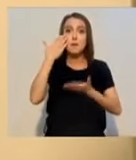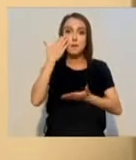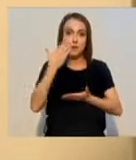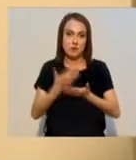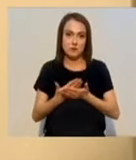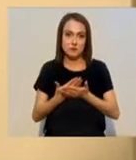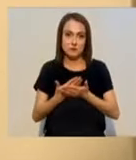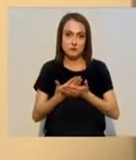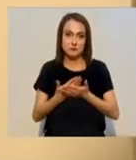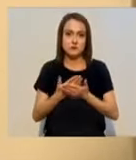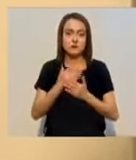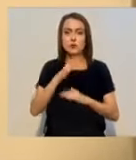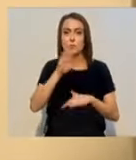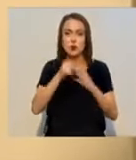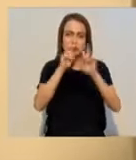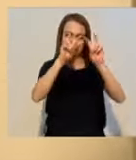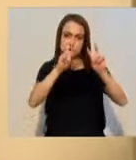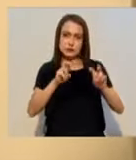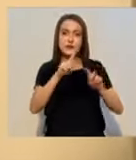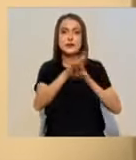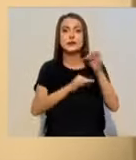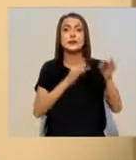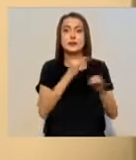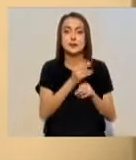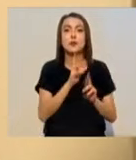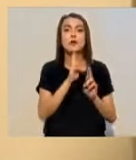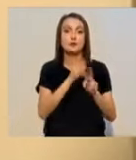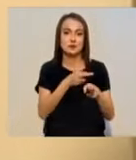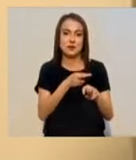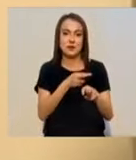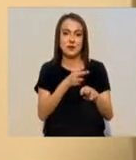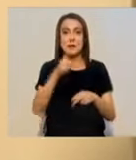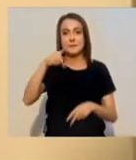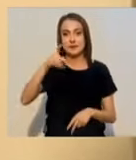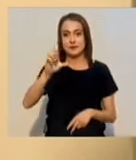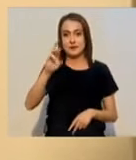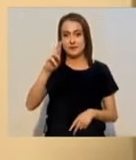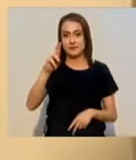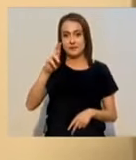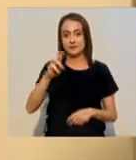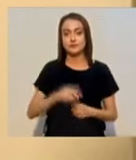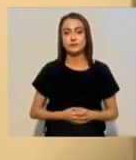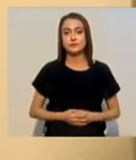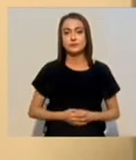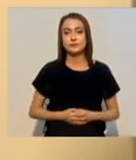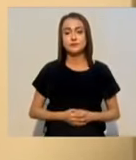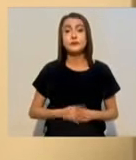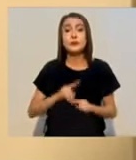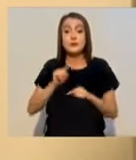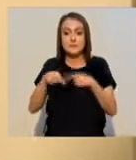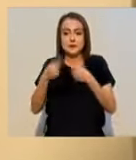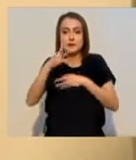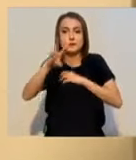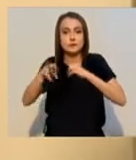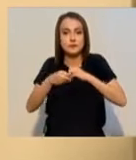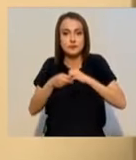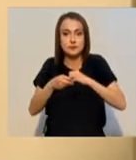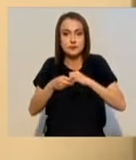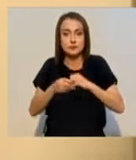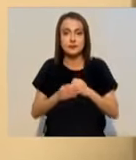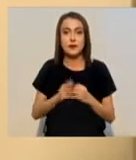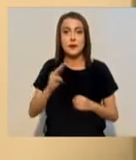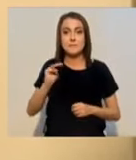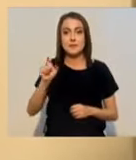pruebas para este tipo de diagnóstico con PCR abierto. Se van a incluir el